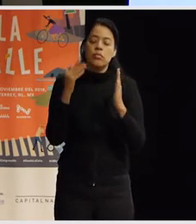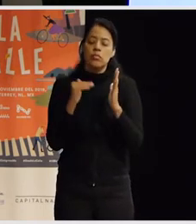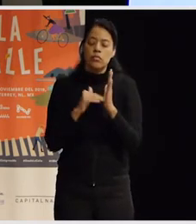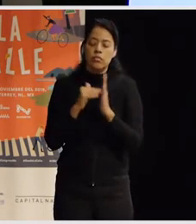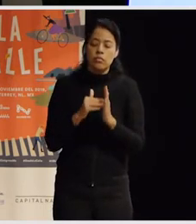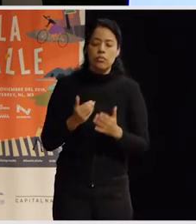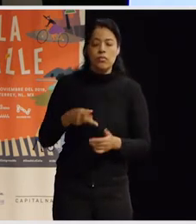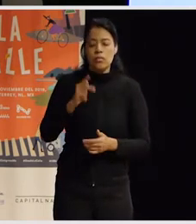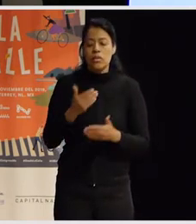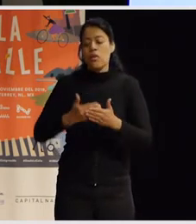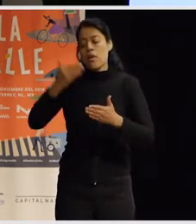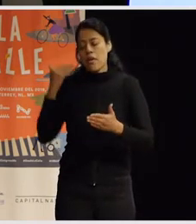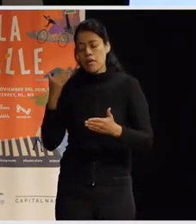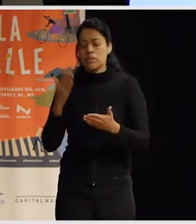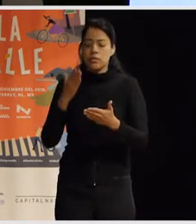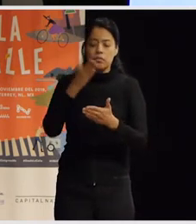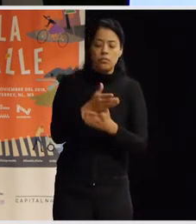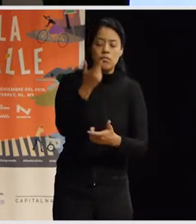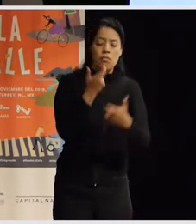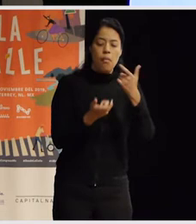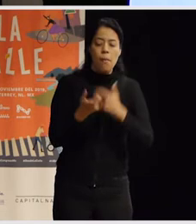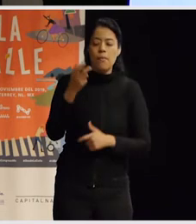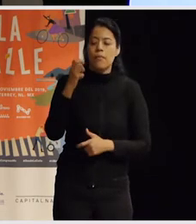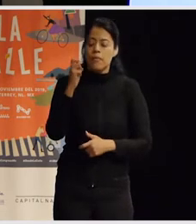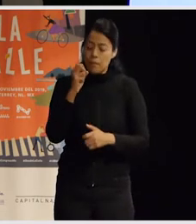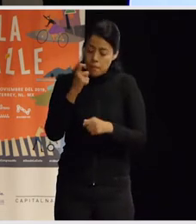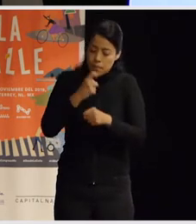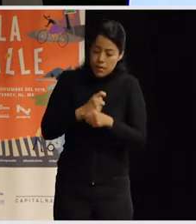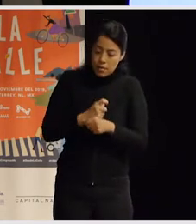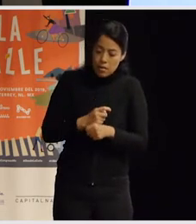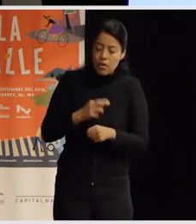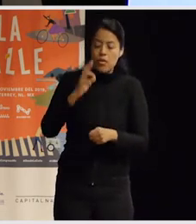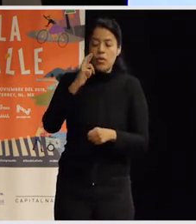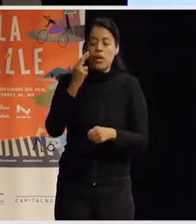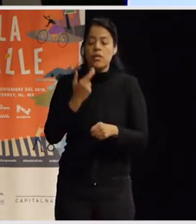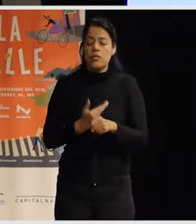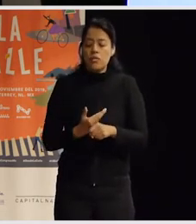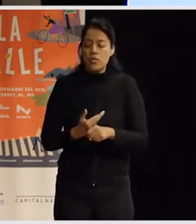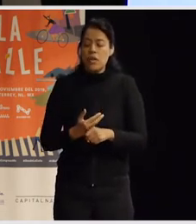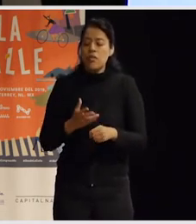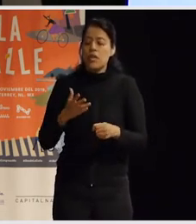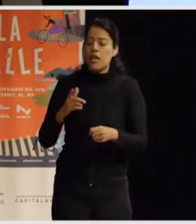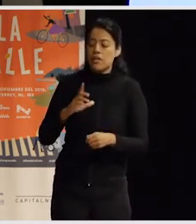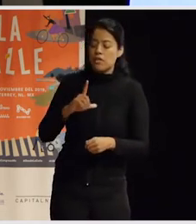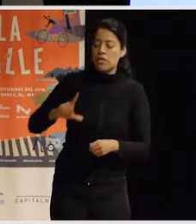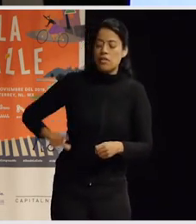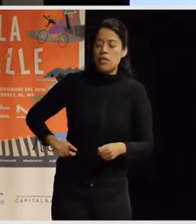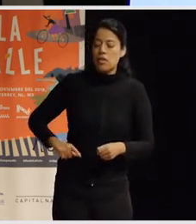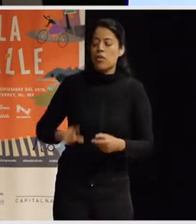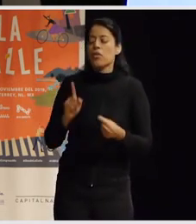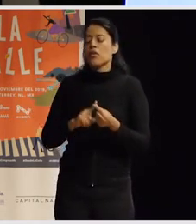antes de pagar esos millones tienes que delinear las responsabilidades que quiere adquirir el gobierno quién lo va a